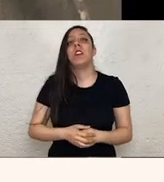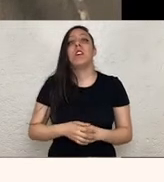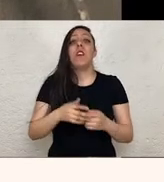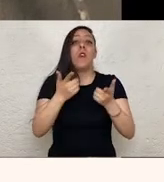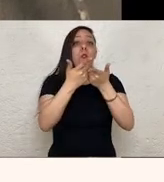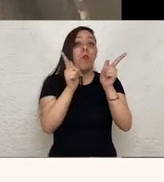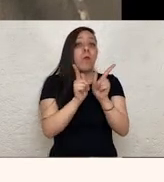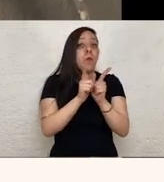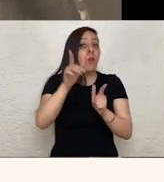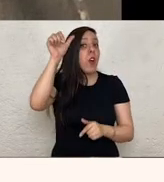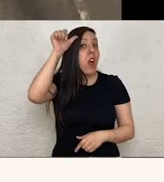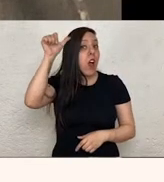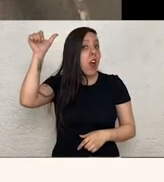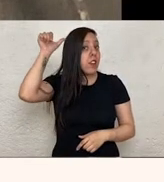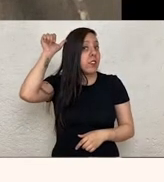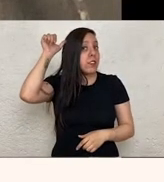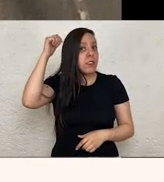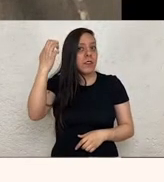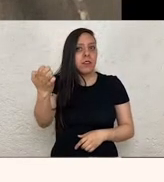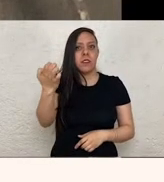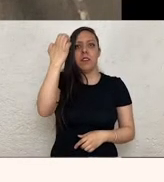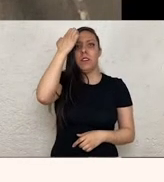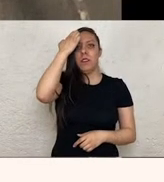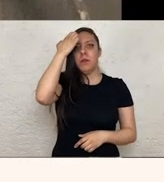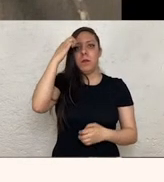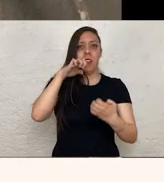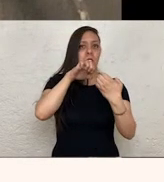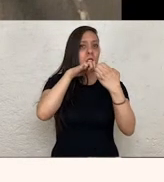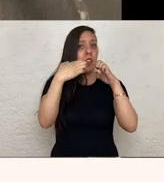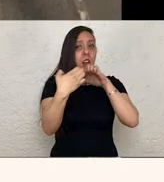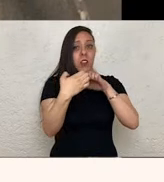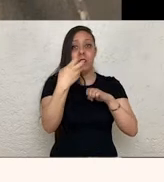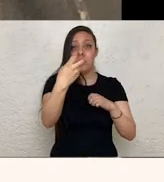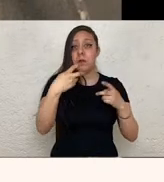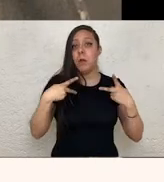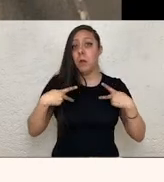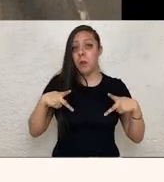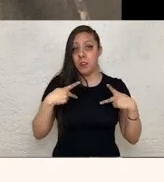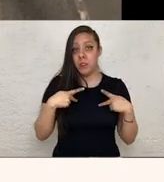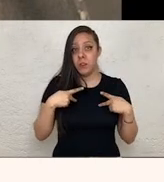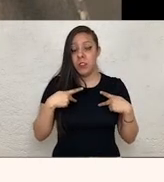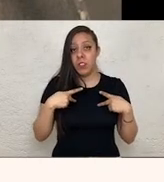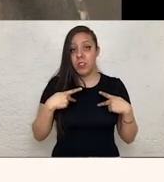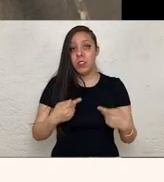de su gente y además, si había rechazado a los españoles,